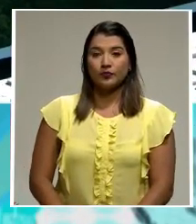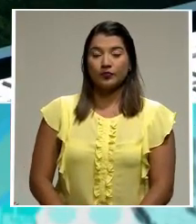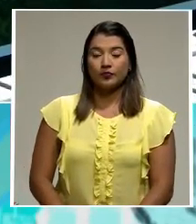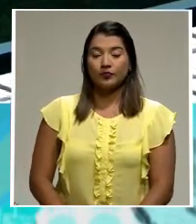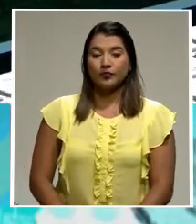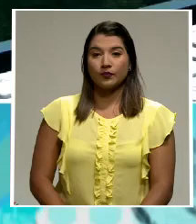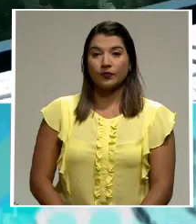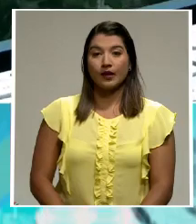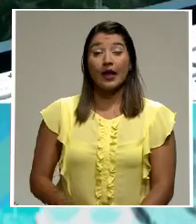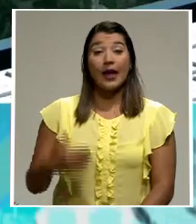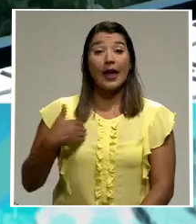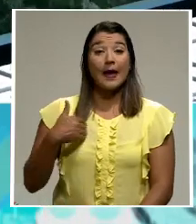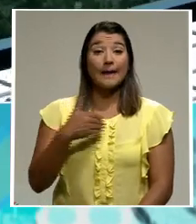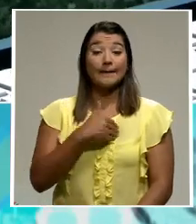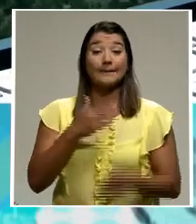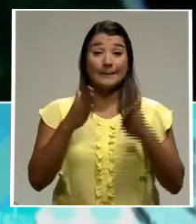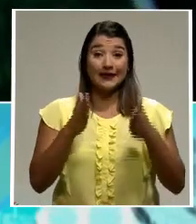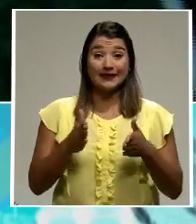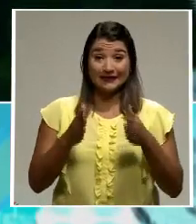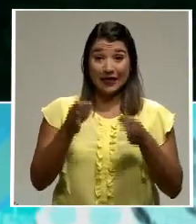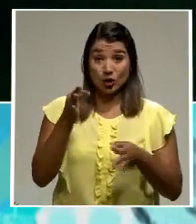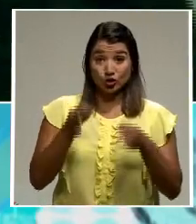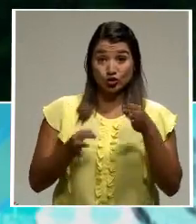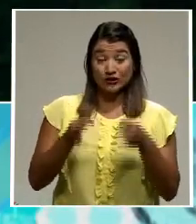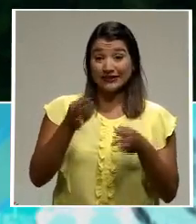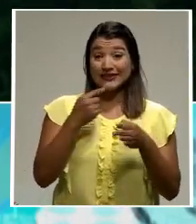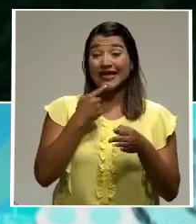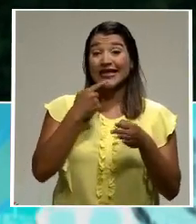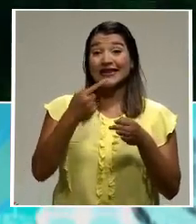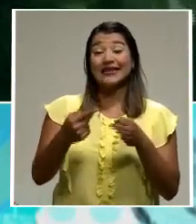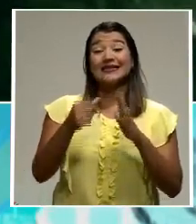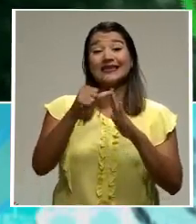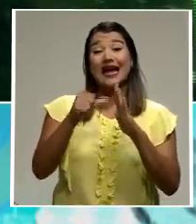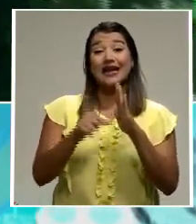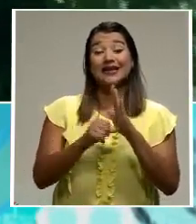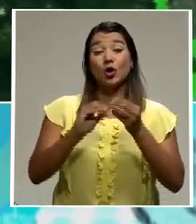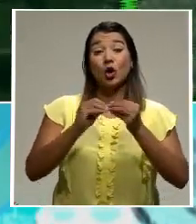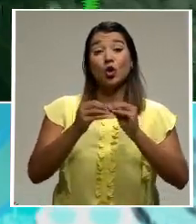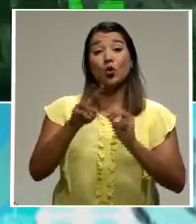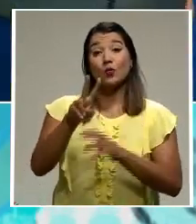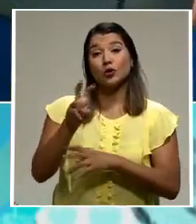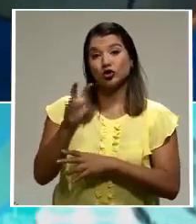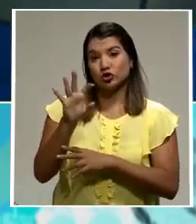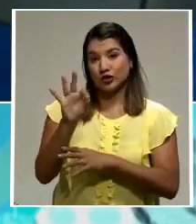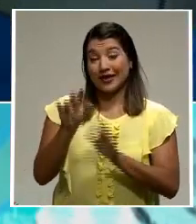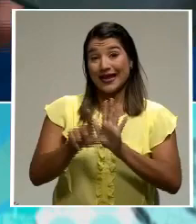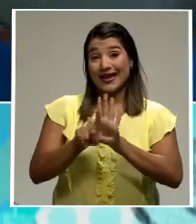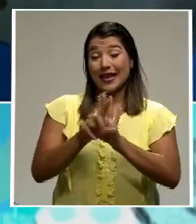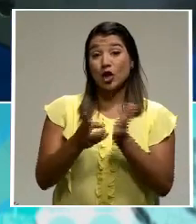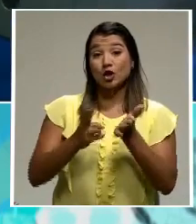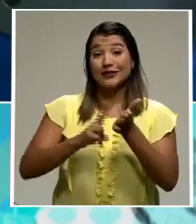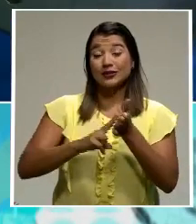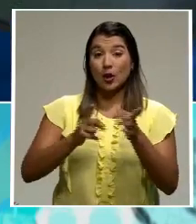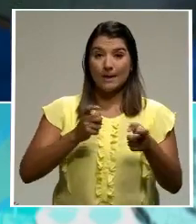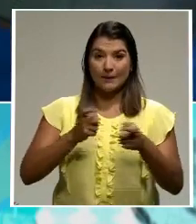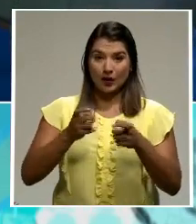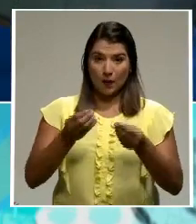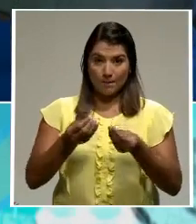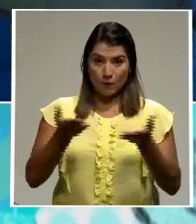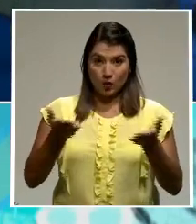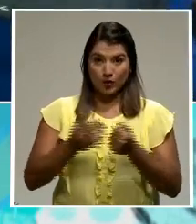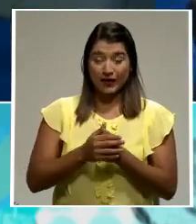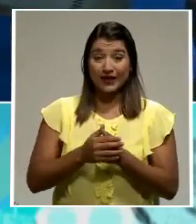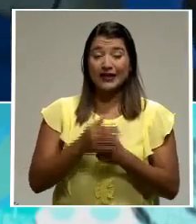Y es que la ministra de Justicia señala que en el numeral 209 de la Ley de Contratación de Administración Pública